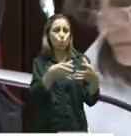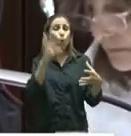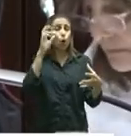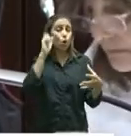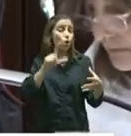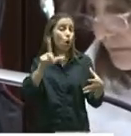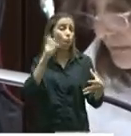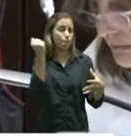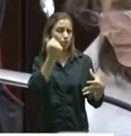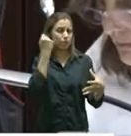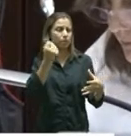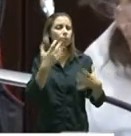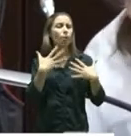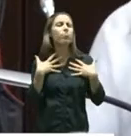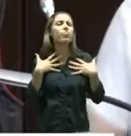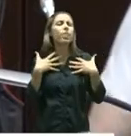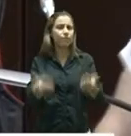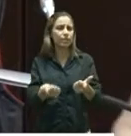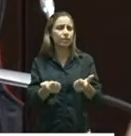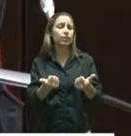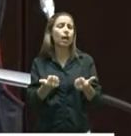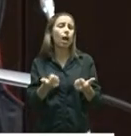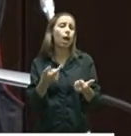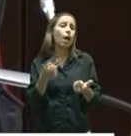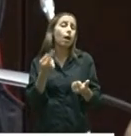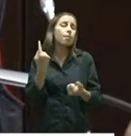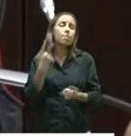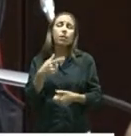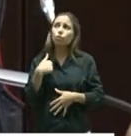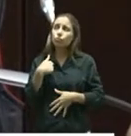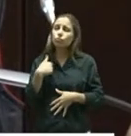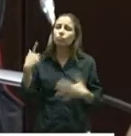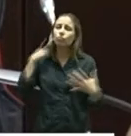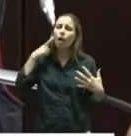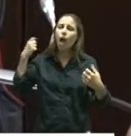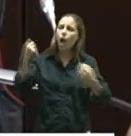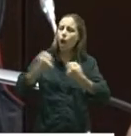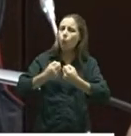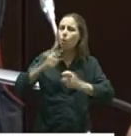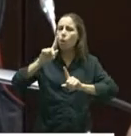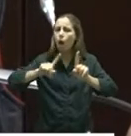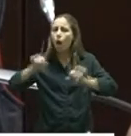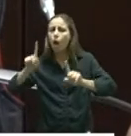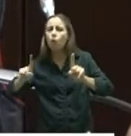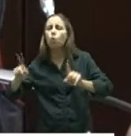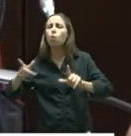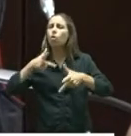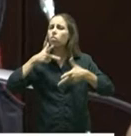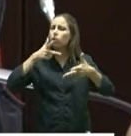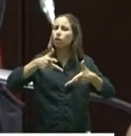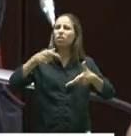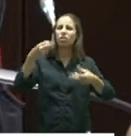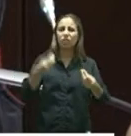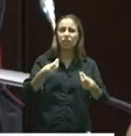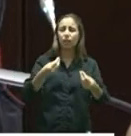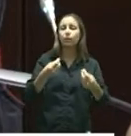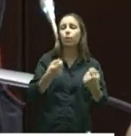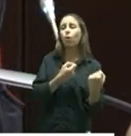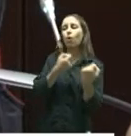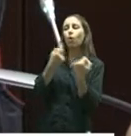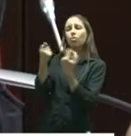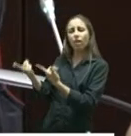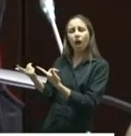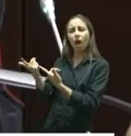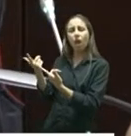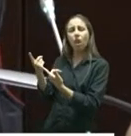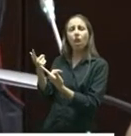salud pública entonces presidenta también coincidiendo con algunos planteos que se hicieron estas facultades extraordinarias no